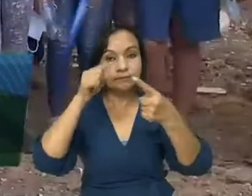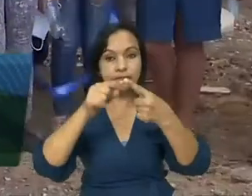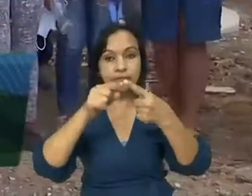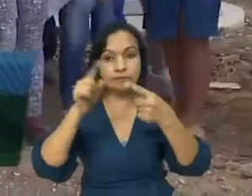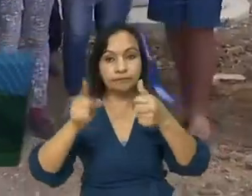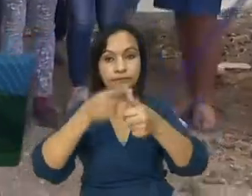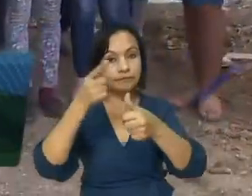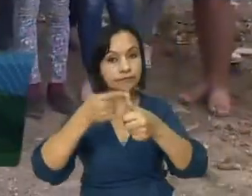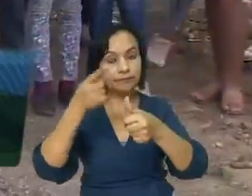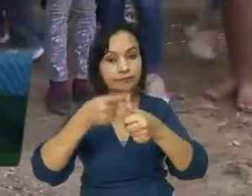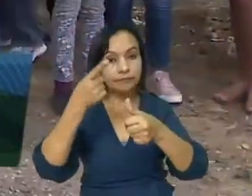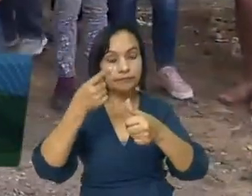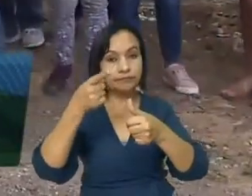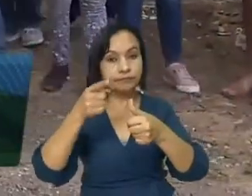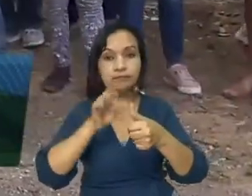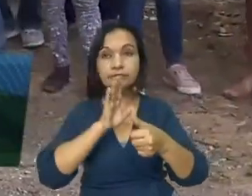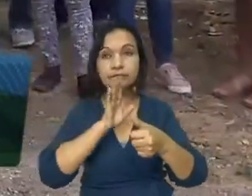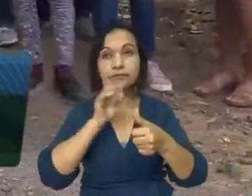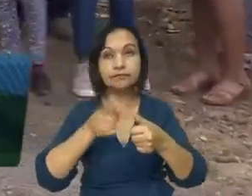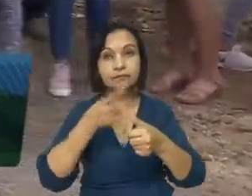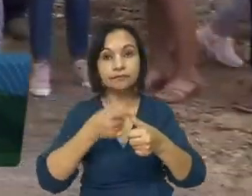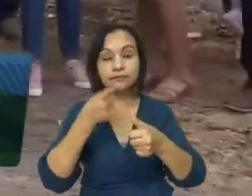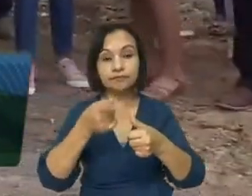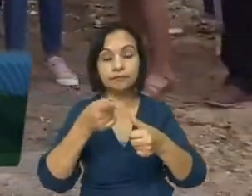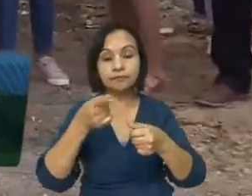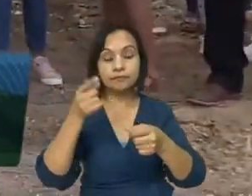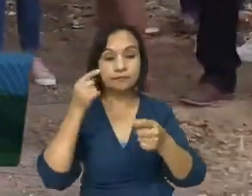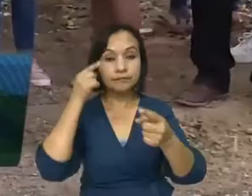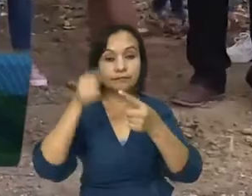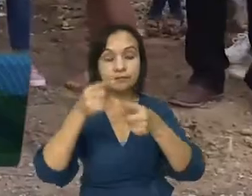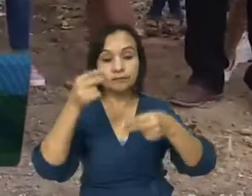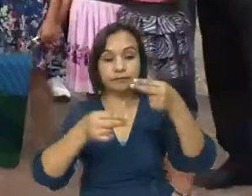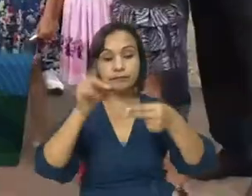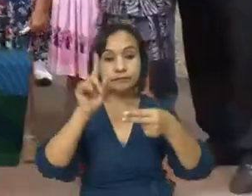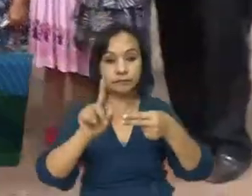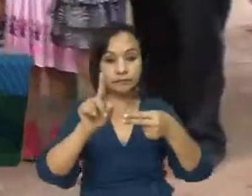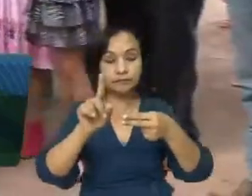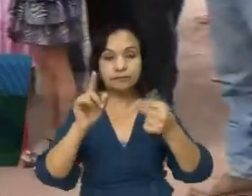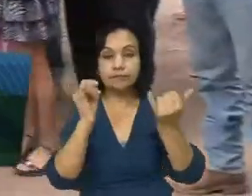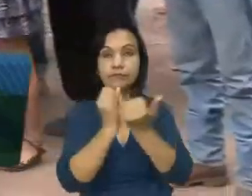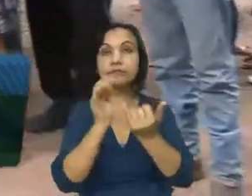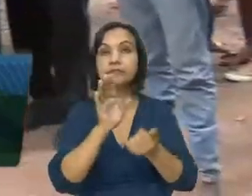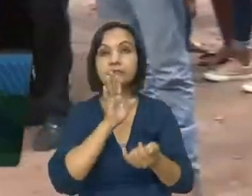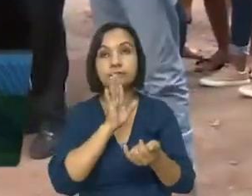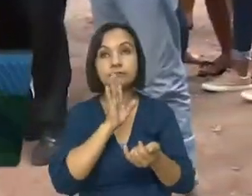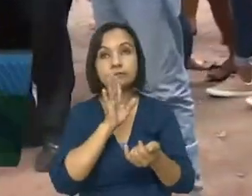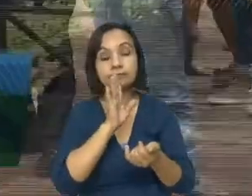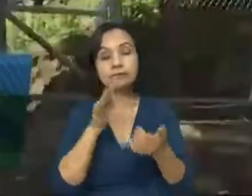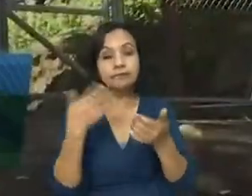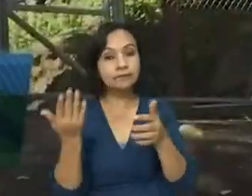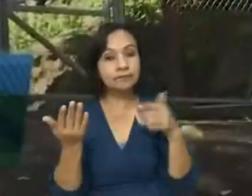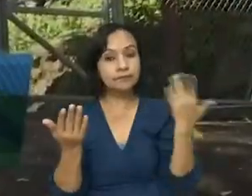o de ese primer momento de la línea estratégica número uno es también estar hablando de